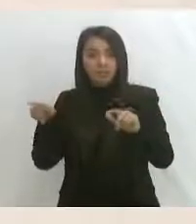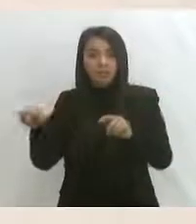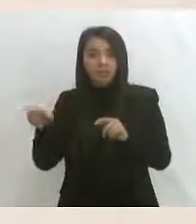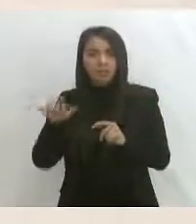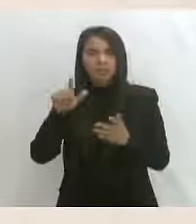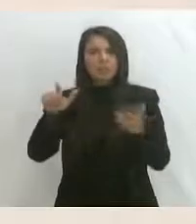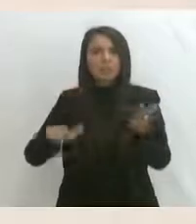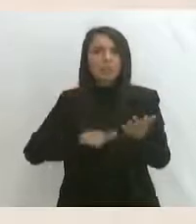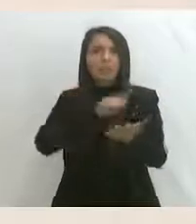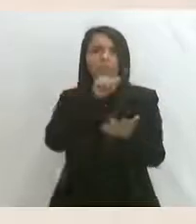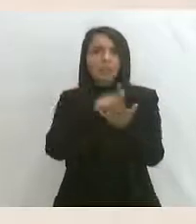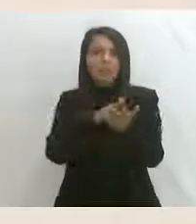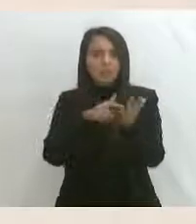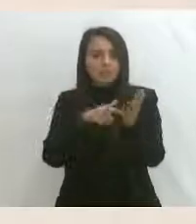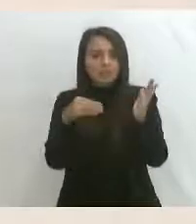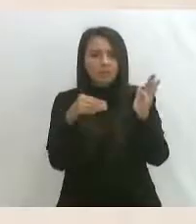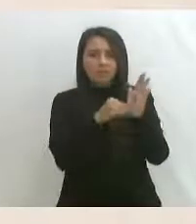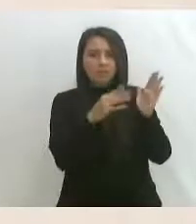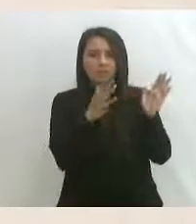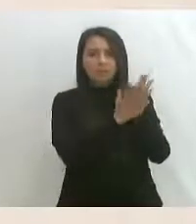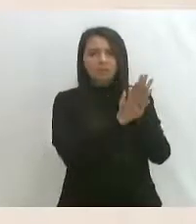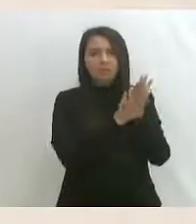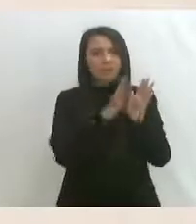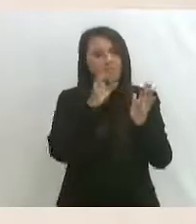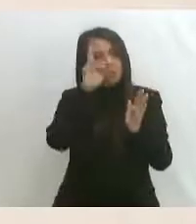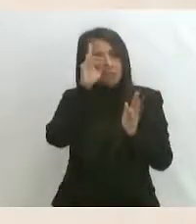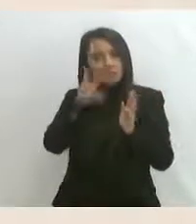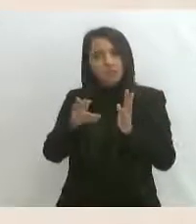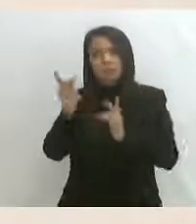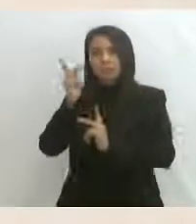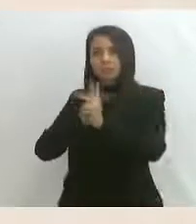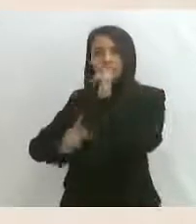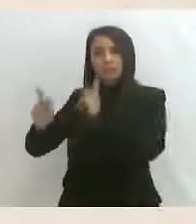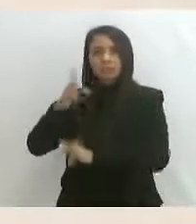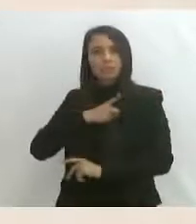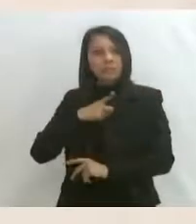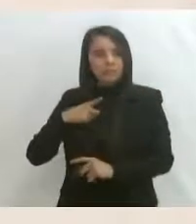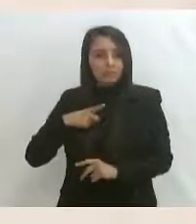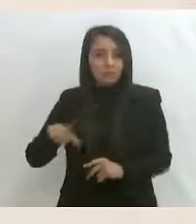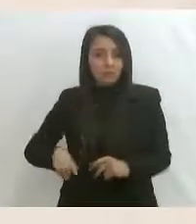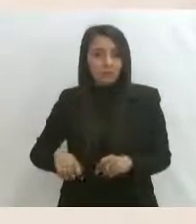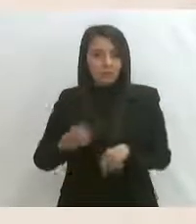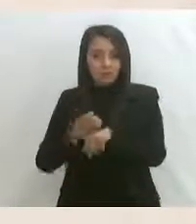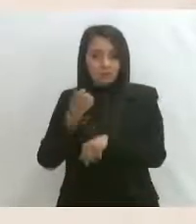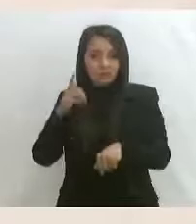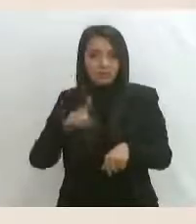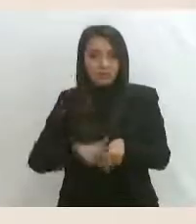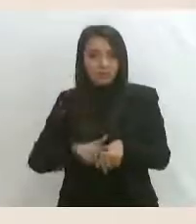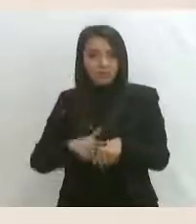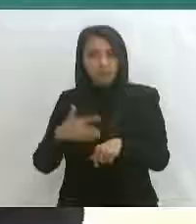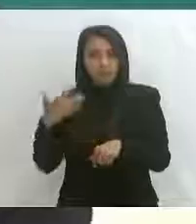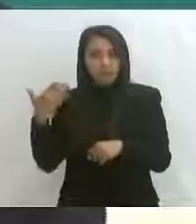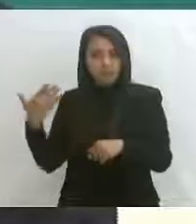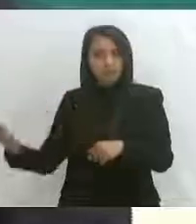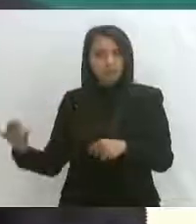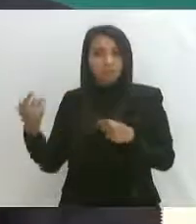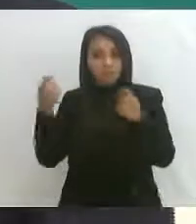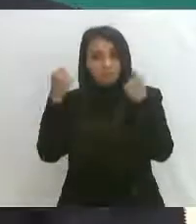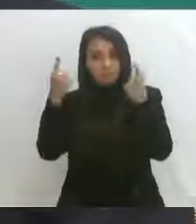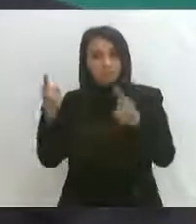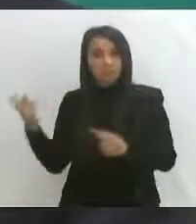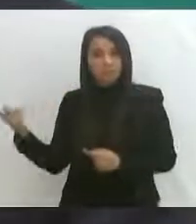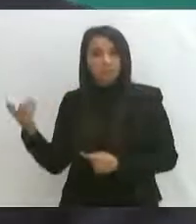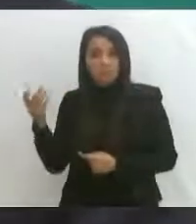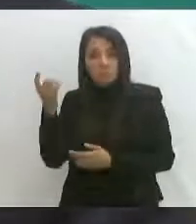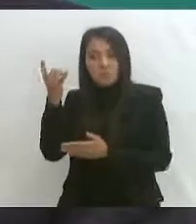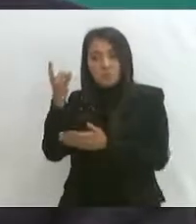puede endeudar el gobierno del estado. Es el único estado, la